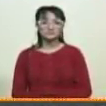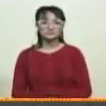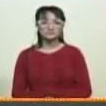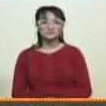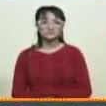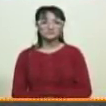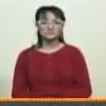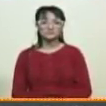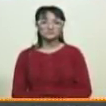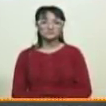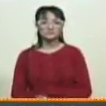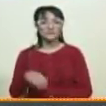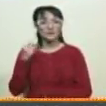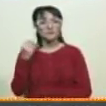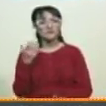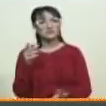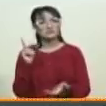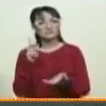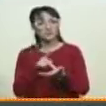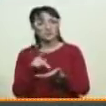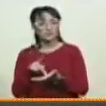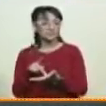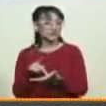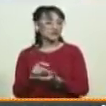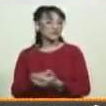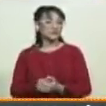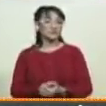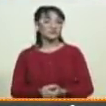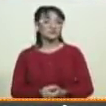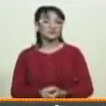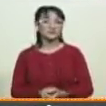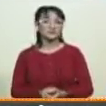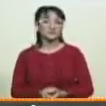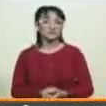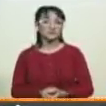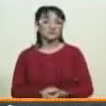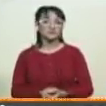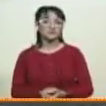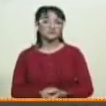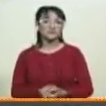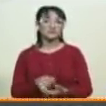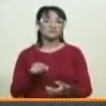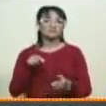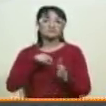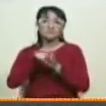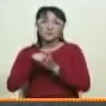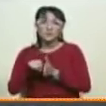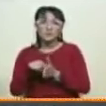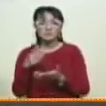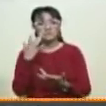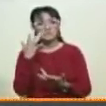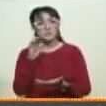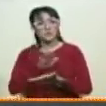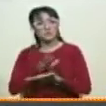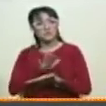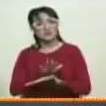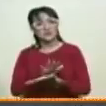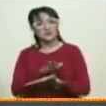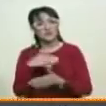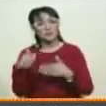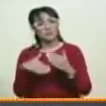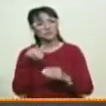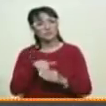cómo le ha parecido el recorrido del proceso electoral que se vive hoy en Venezuela. Bueno, el recorrido, primero que he visto tranquilidad en los colegios